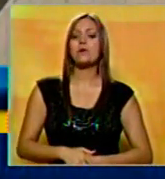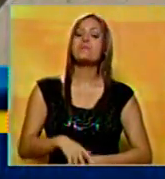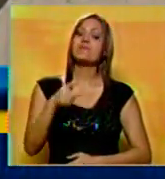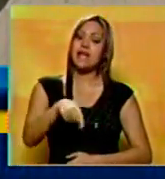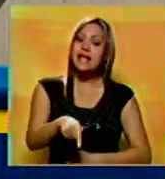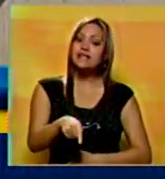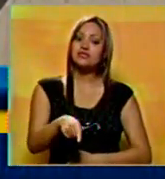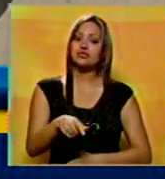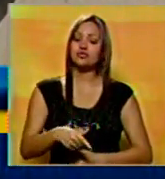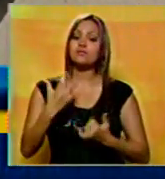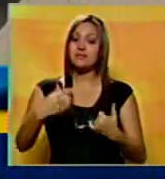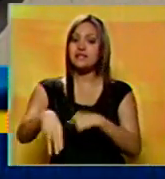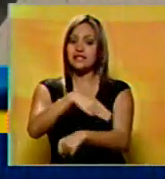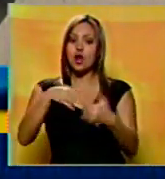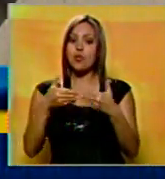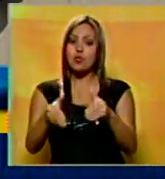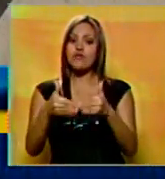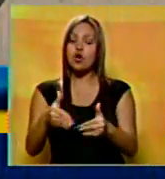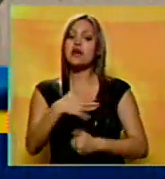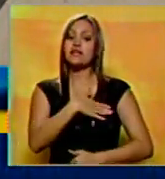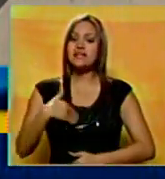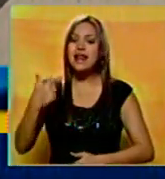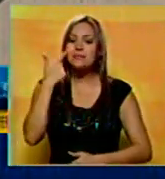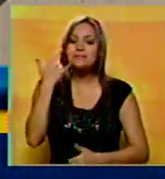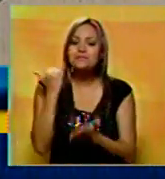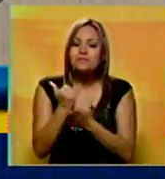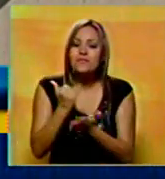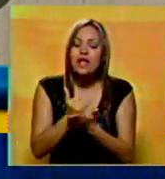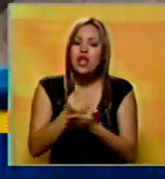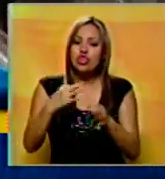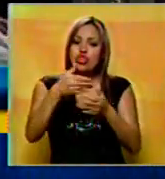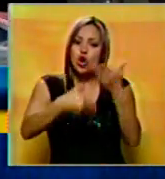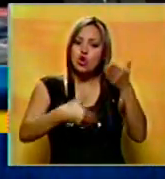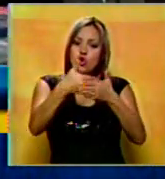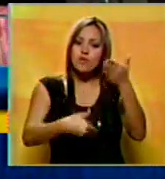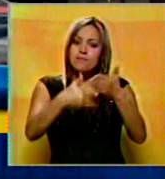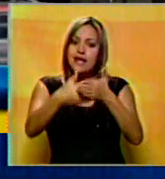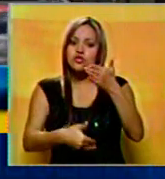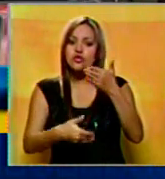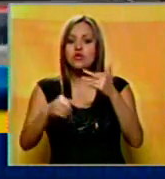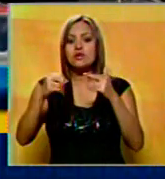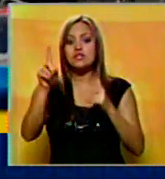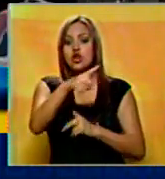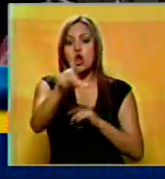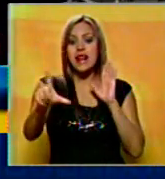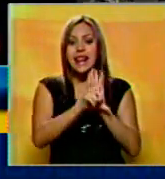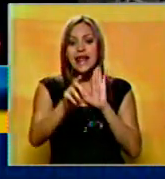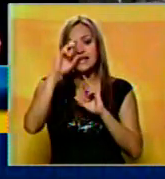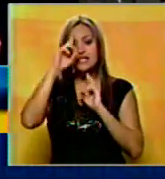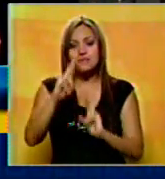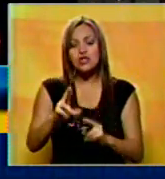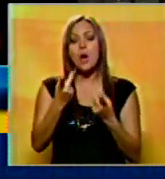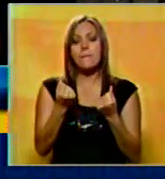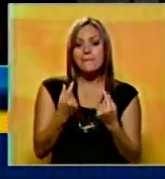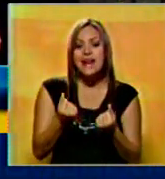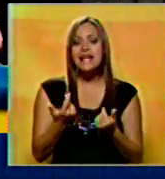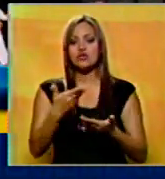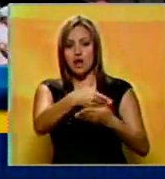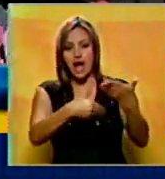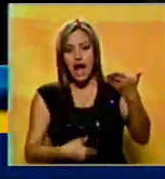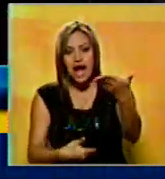esta citación, el Ministerio Público busca verificar la documentación y la legalidad de la mercancía, los precios,